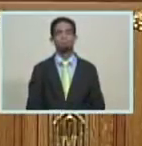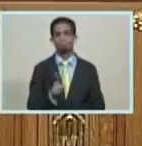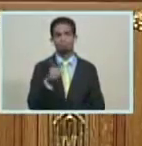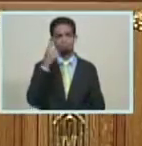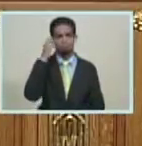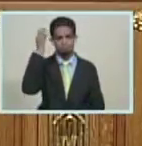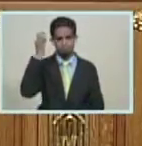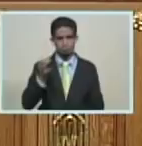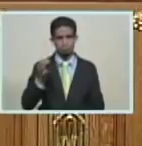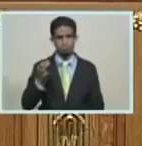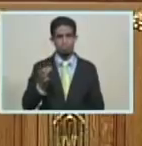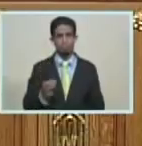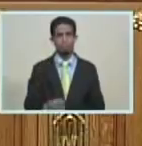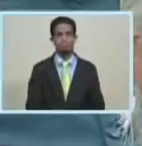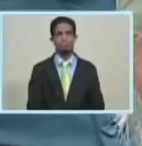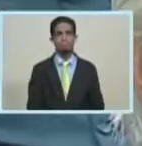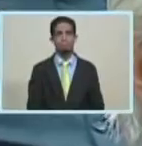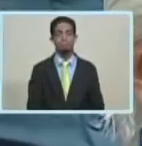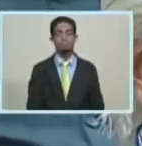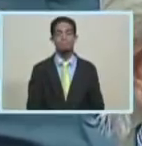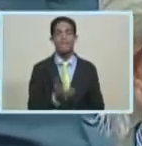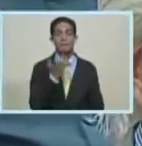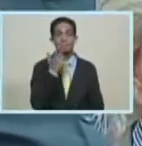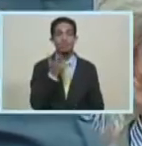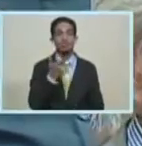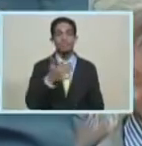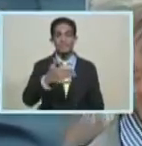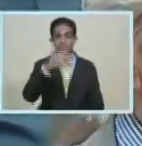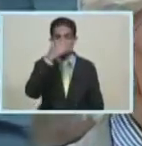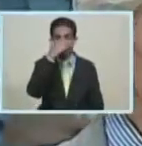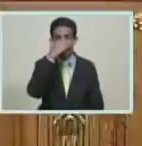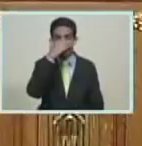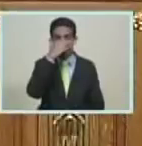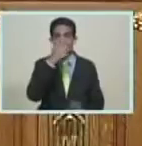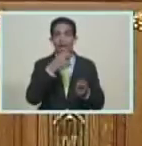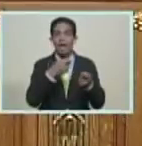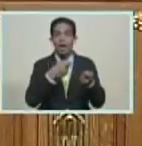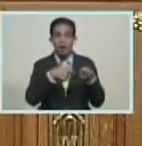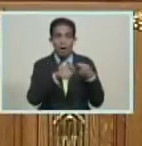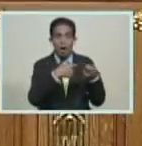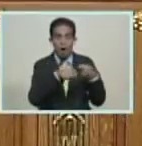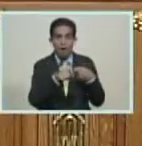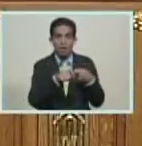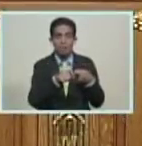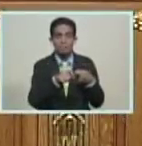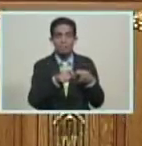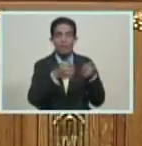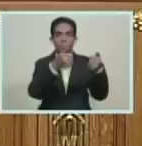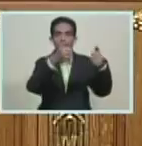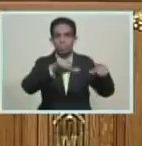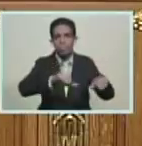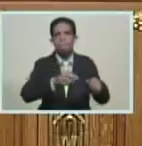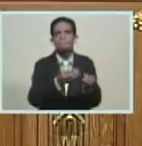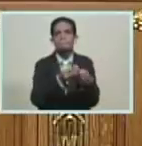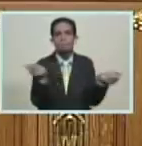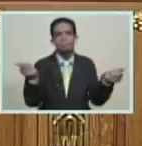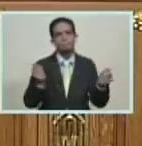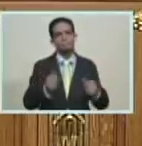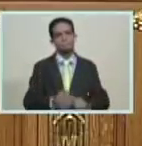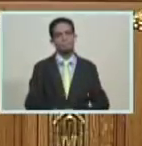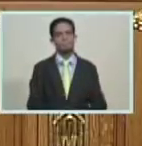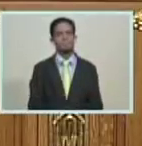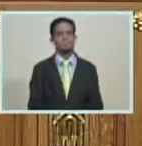dudas. Surgimiento de las mafias criminales, de la economía criminal, y un demoramiento ético de la